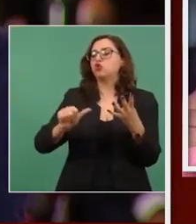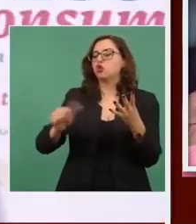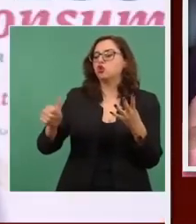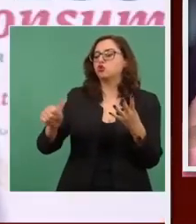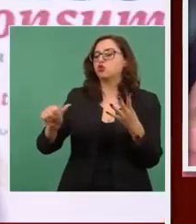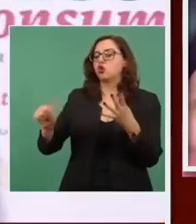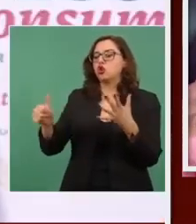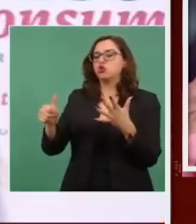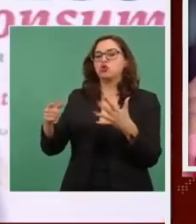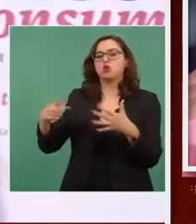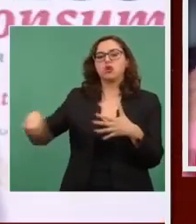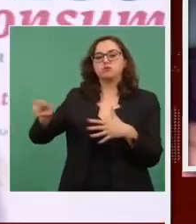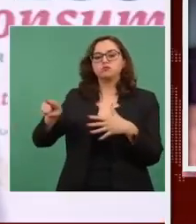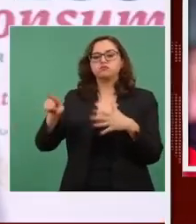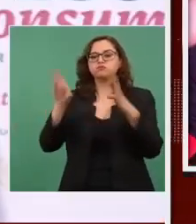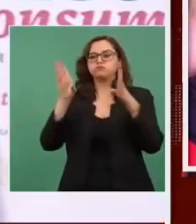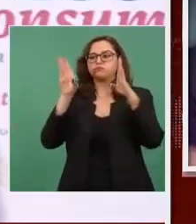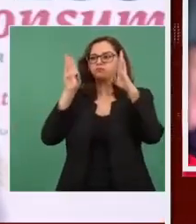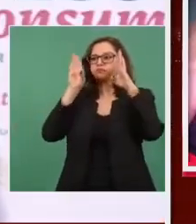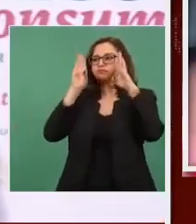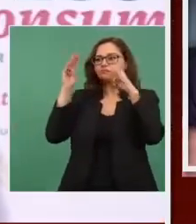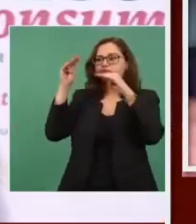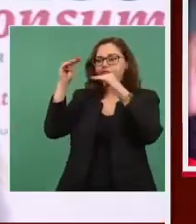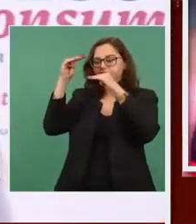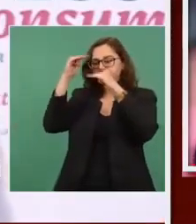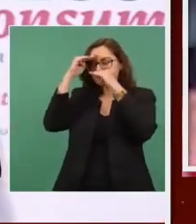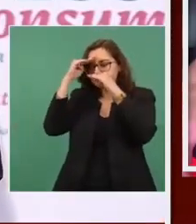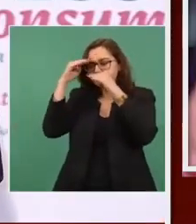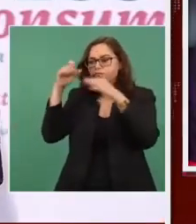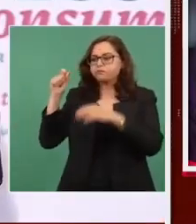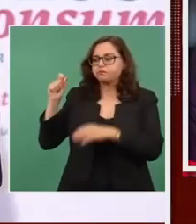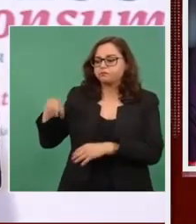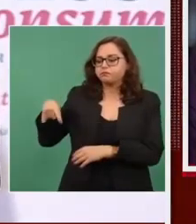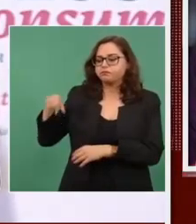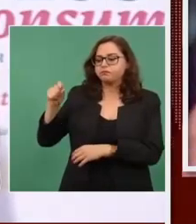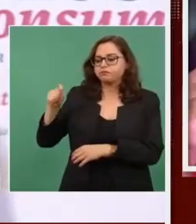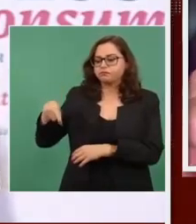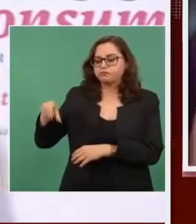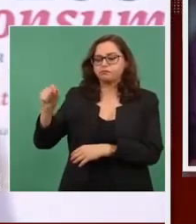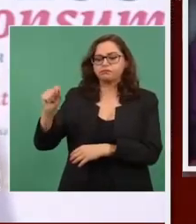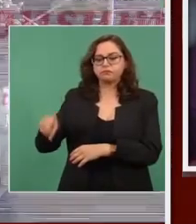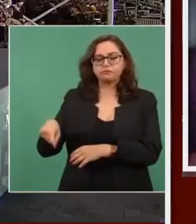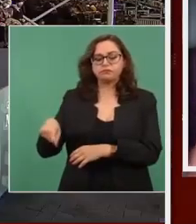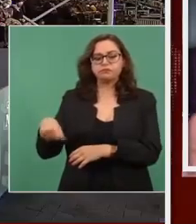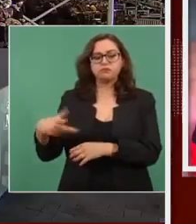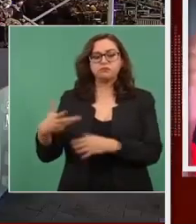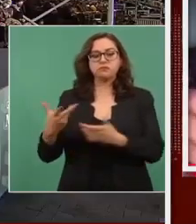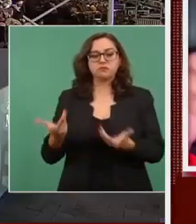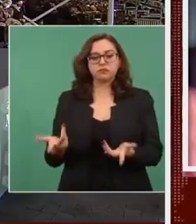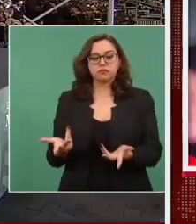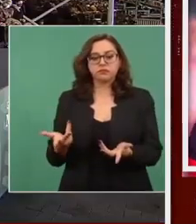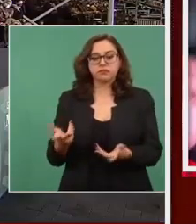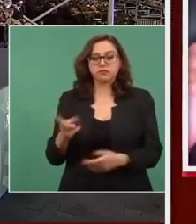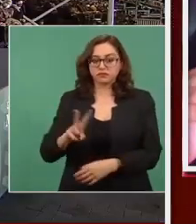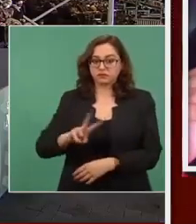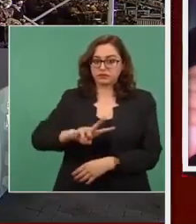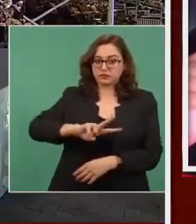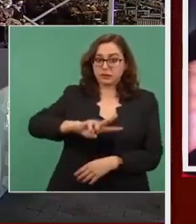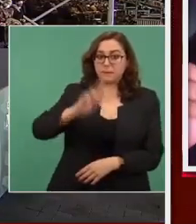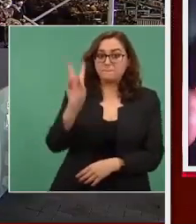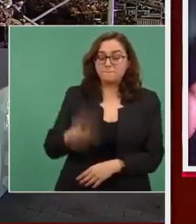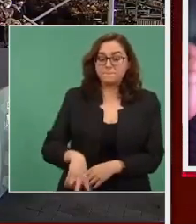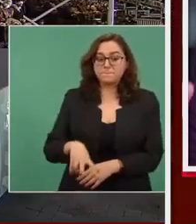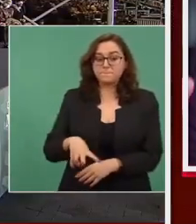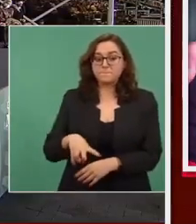la región en su conjunto del 6.2 por ciento un aumento del un aumento del 0.5 por ciento